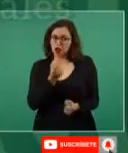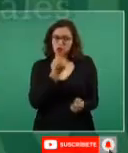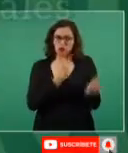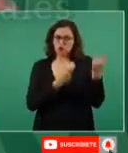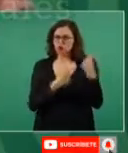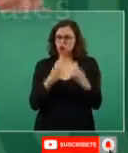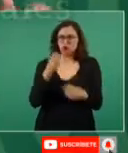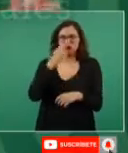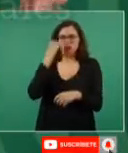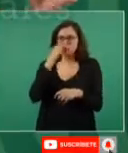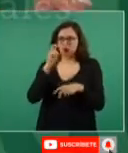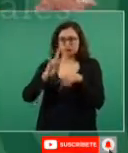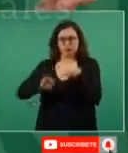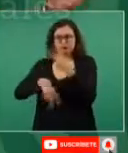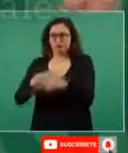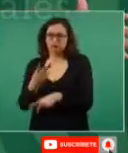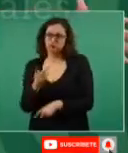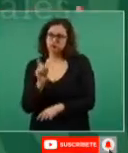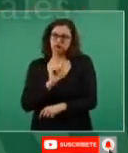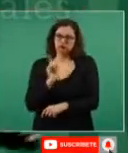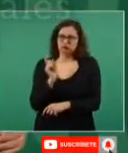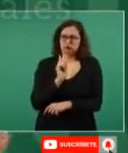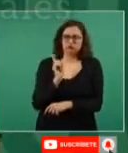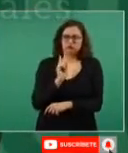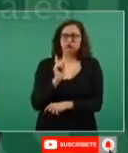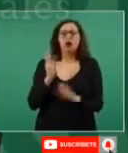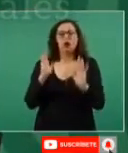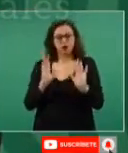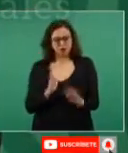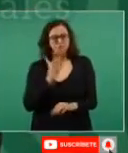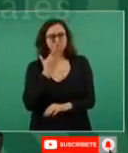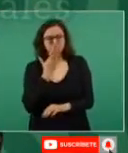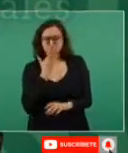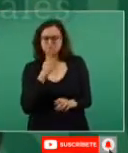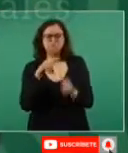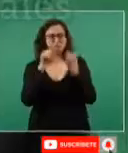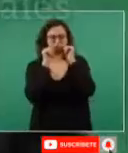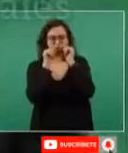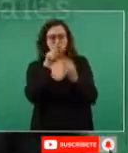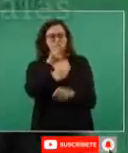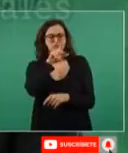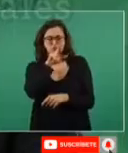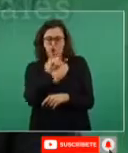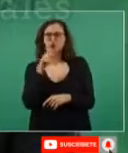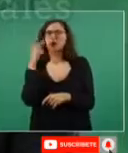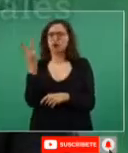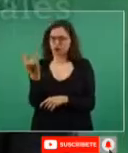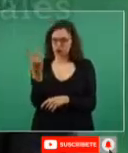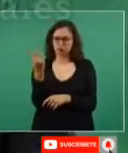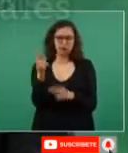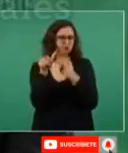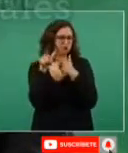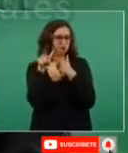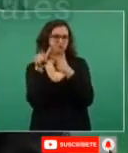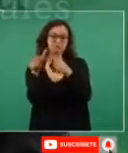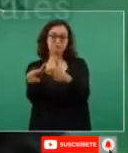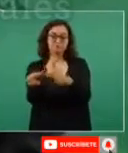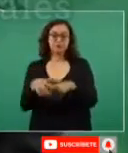va a continuar el sistema de educación a distancia.